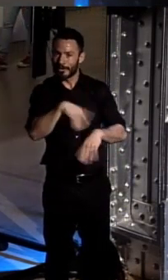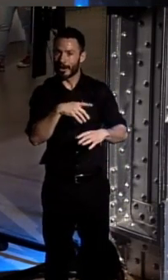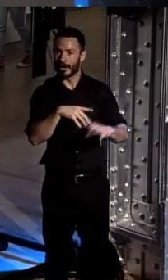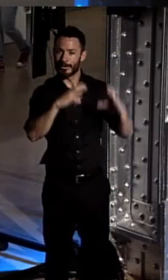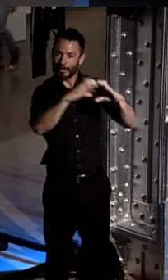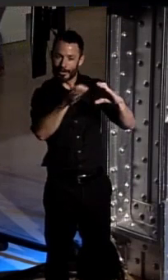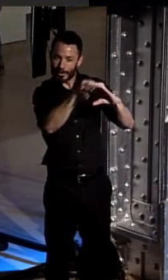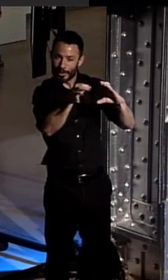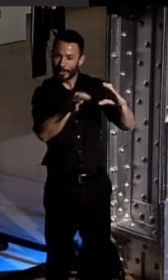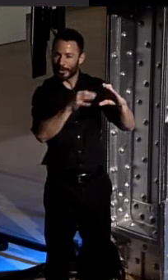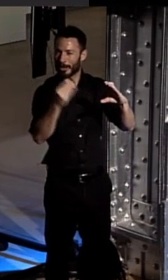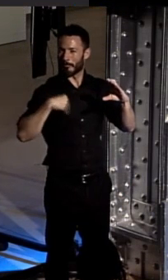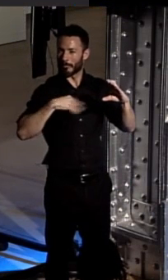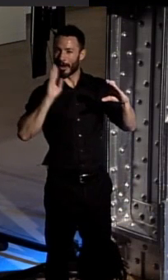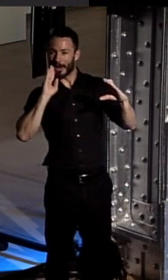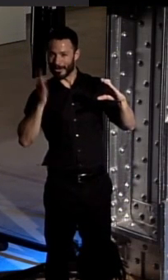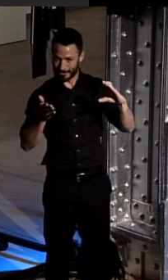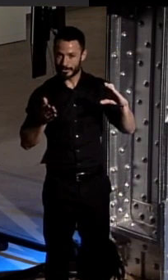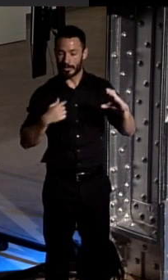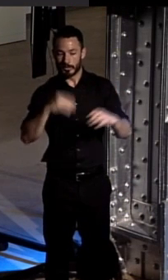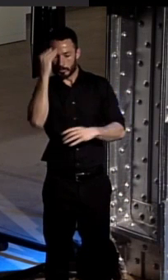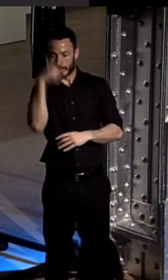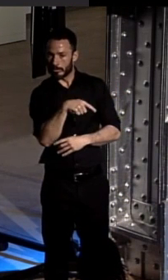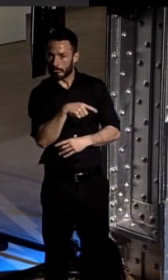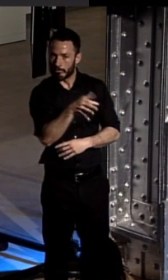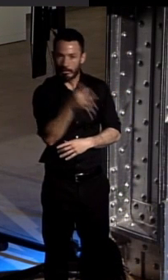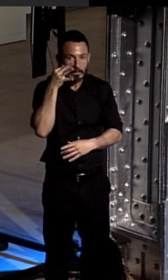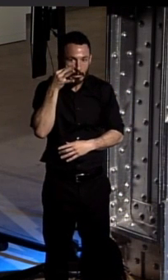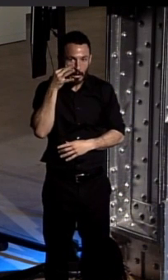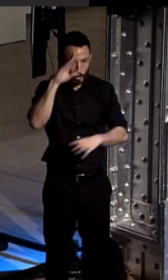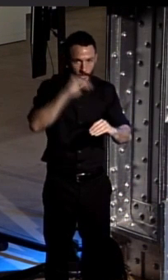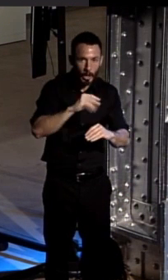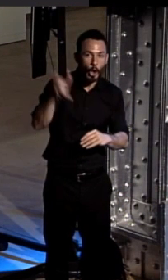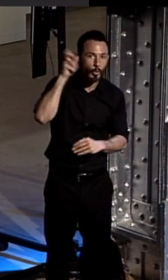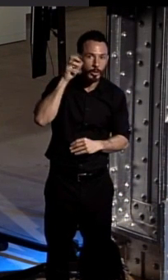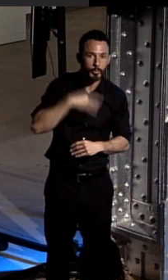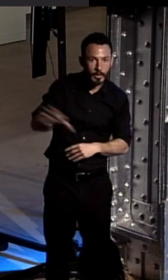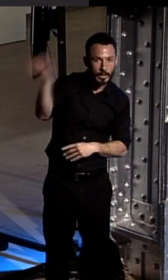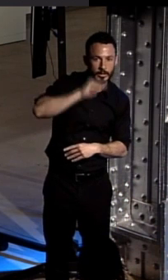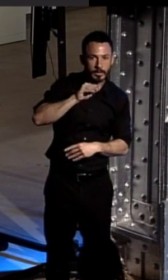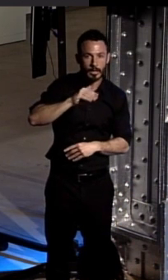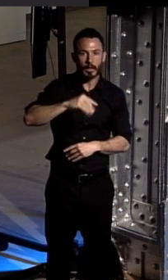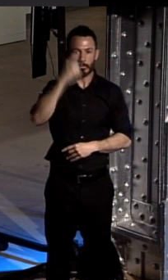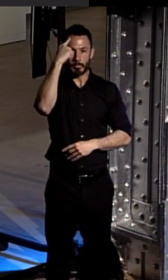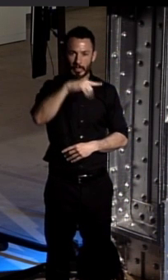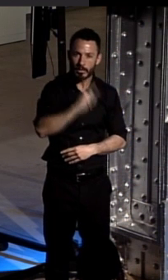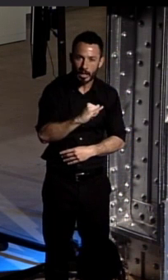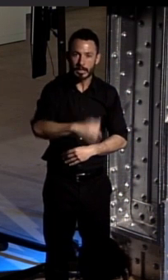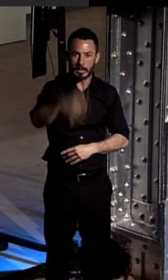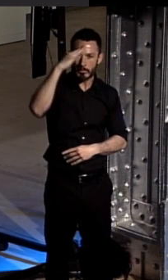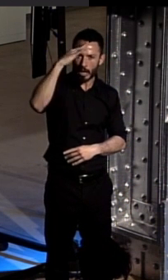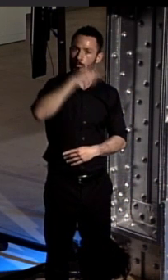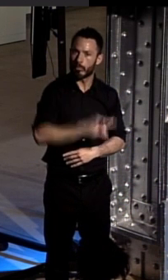encuentra esto, lo que uno presupone, lo mejor que uno puede presuponer, es que esta persona escucha, que esta persona entiende, que esta persona tiene conciencia y que es capaz de